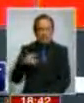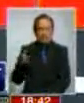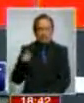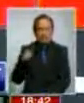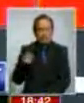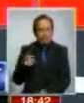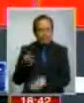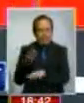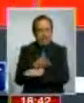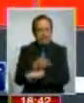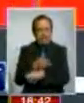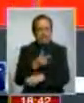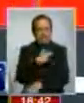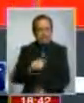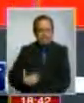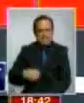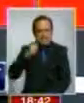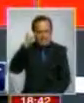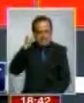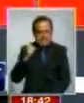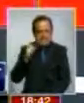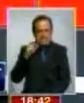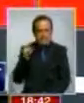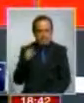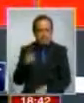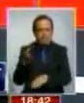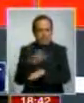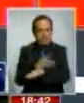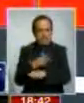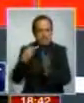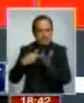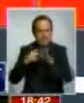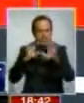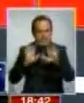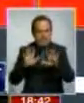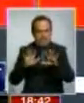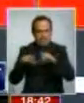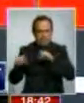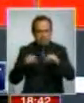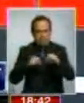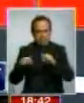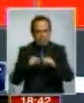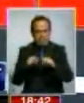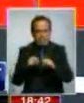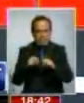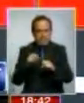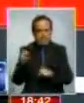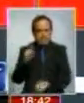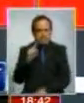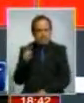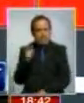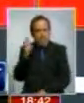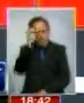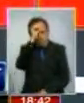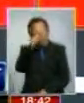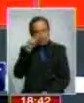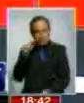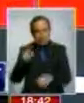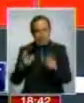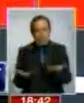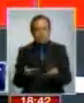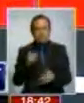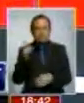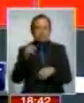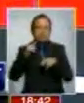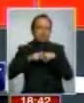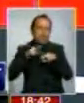anterior. Estuvo para el terremoto del 2010. ¿Cómo califica la reacción del gobierno ahora? ¿Qué nota le